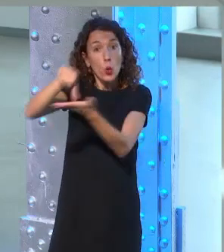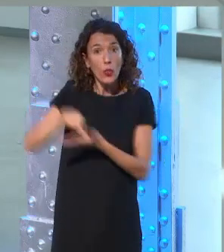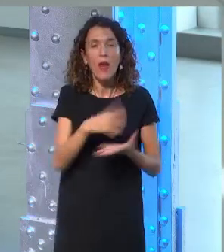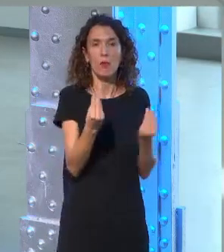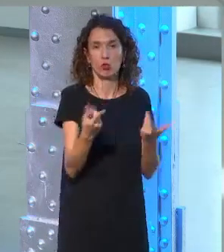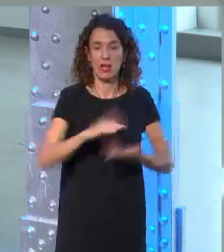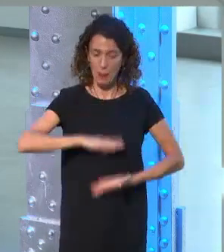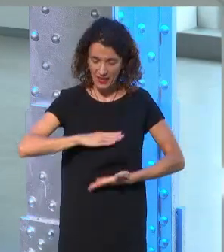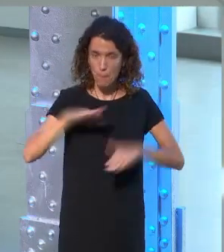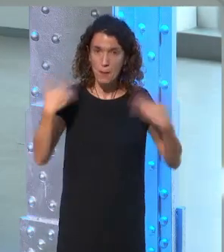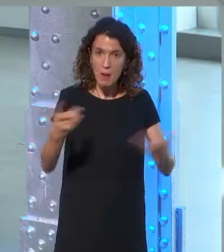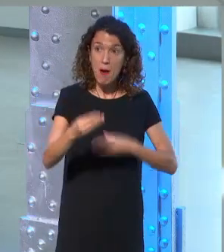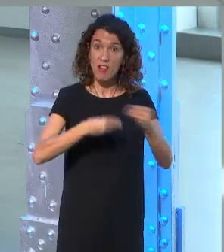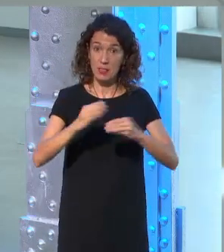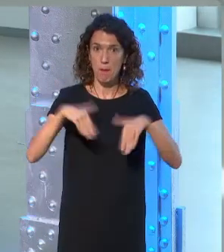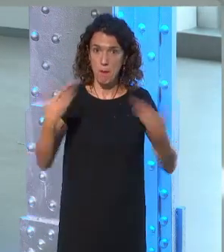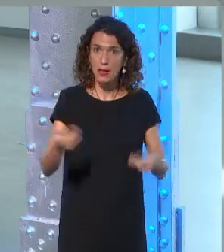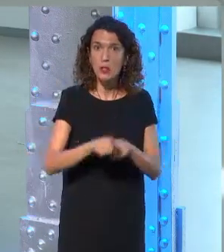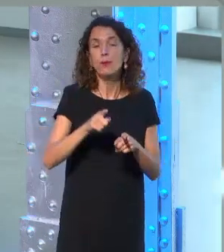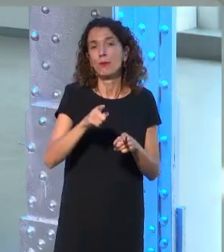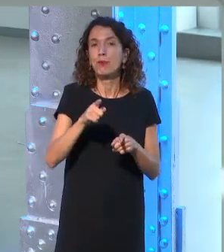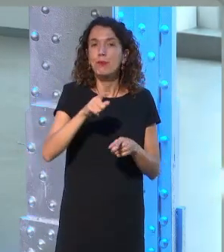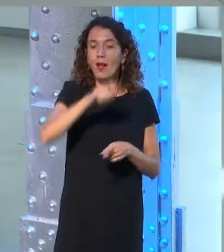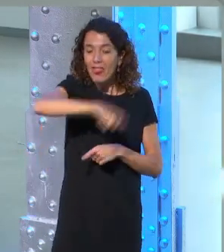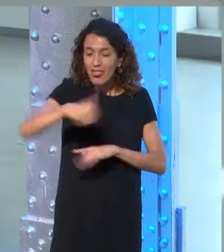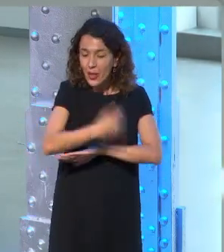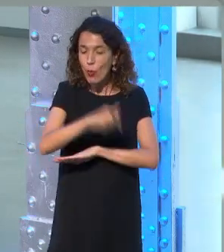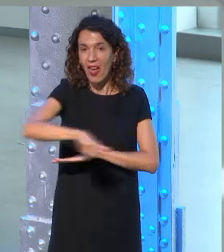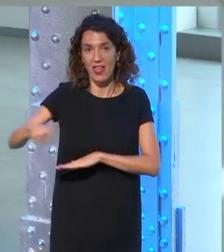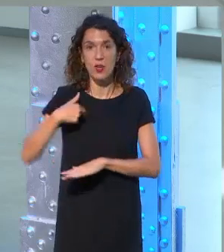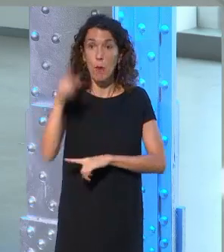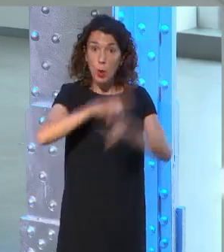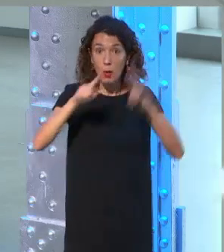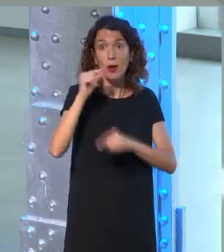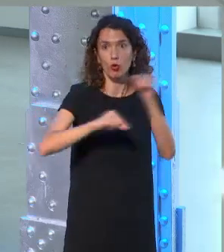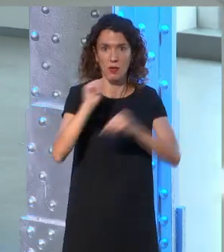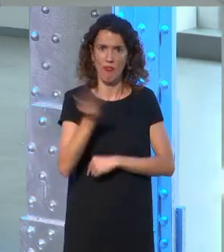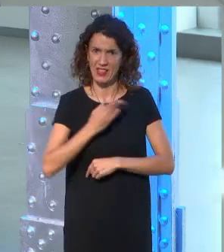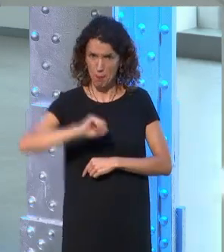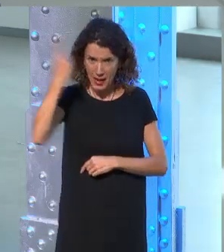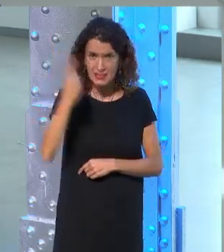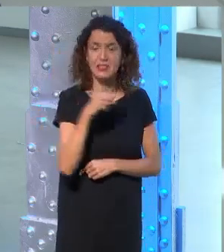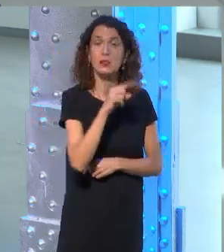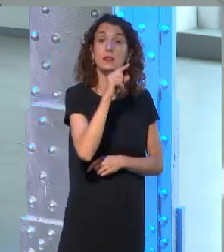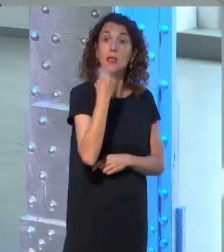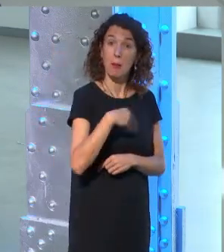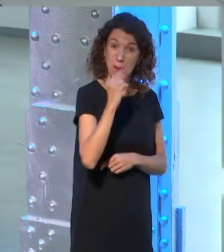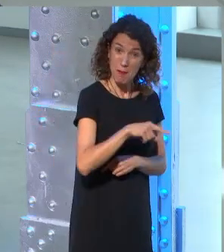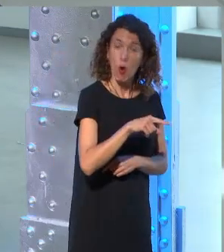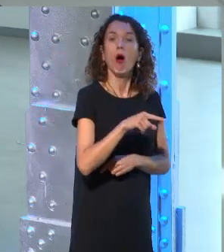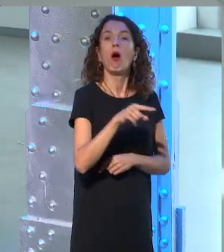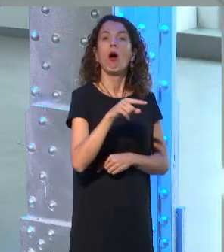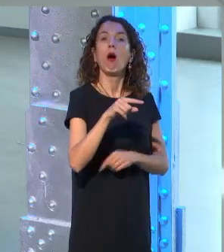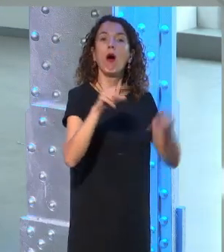tienen mucha más capacidad y son más flexibles y al ciudadano le llegan mucho más los problemas de contaminación local, y que los mismos que emiten para el